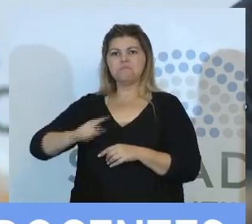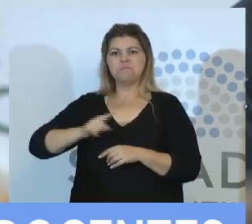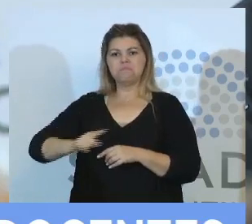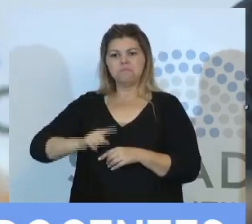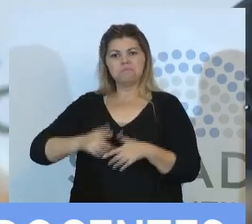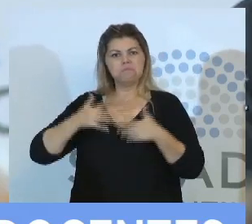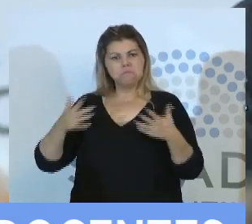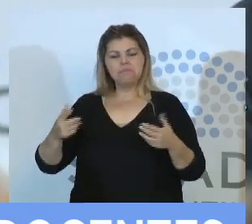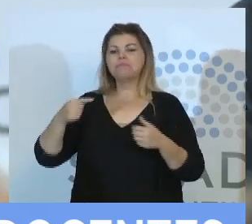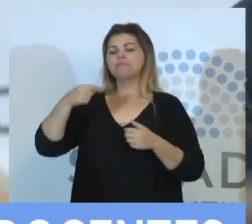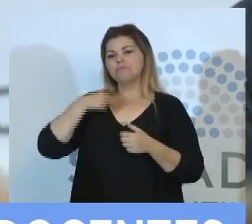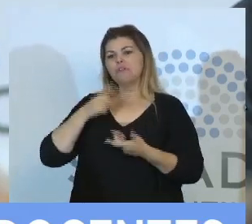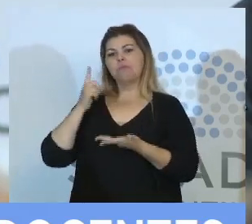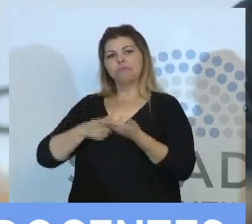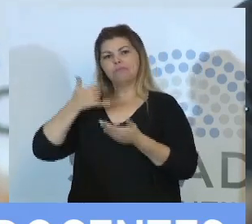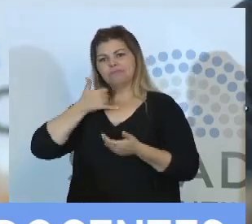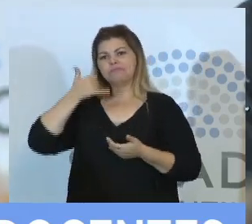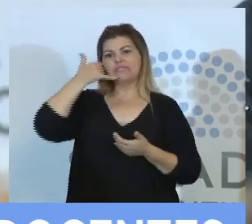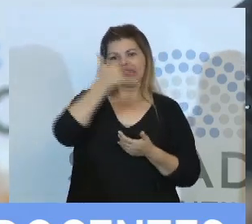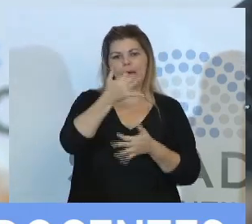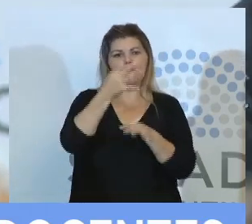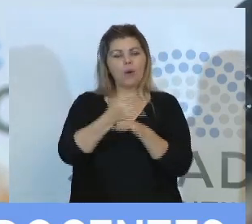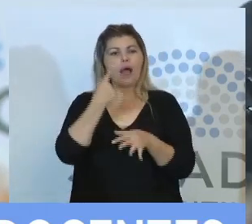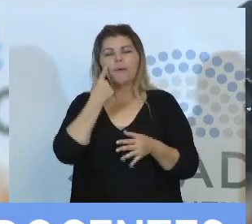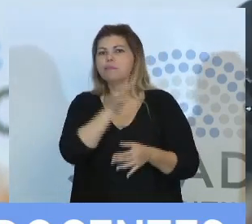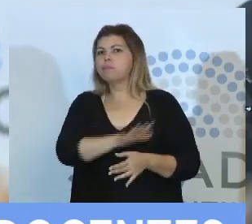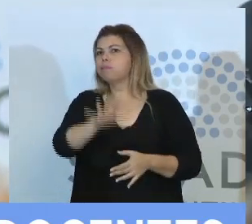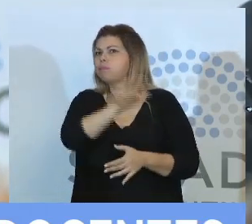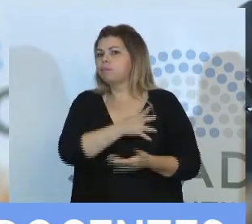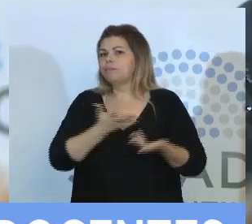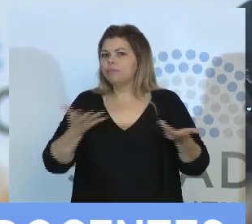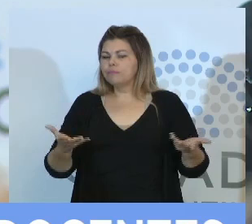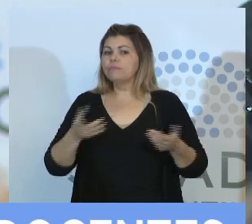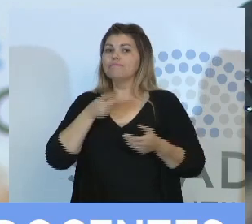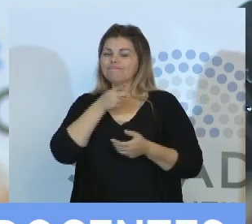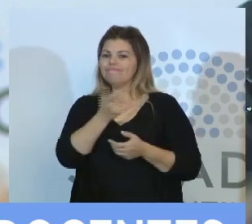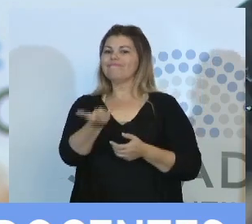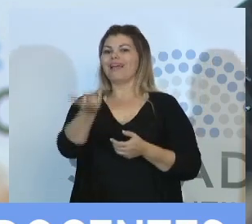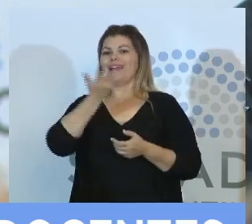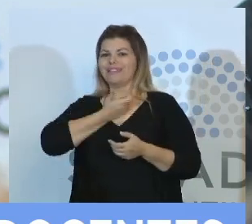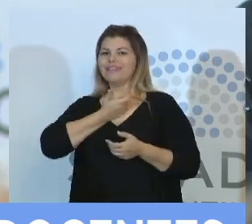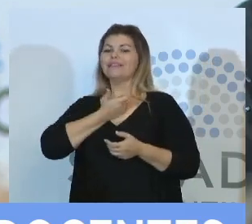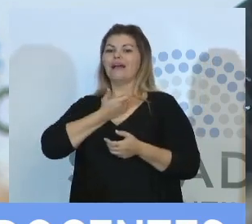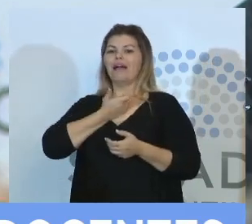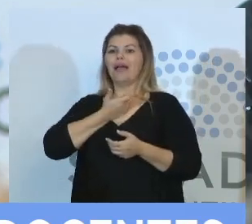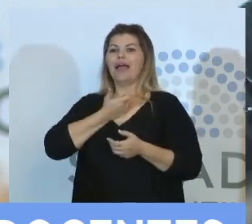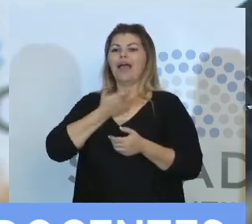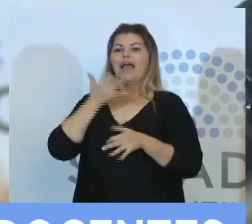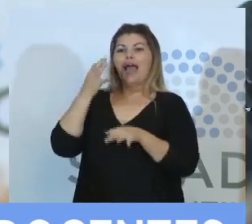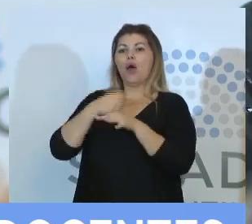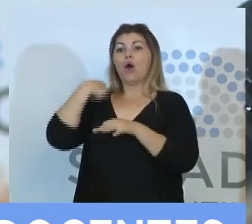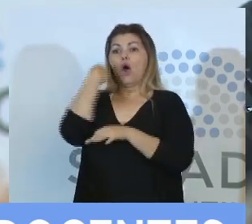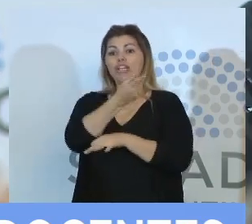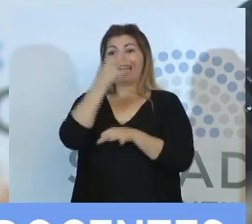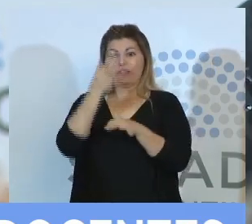Nos llamaban. Entonces decidí yo llamar al colegio a ver qué estaba pasando. Y ahí me dijeron que habían recibido el informe del colegio